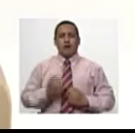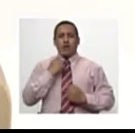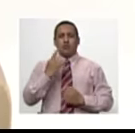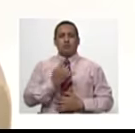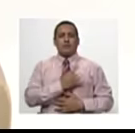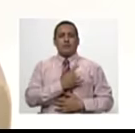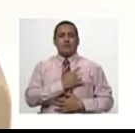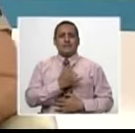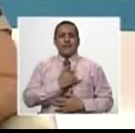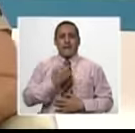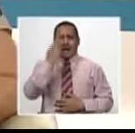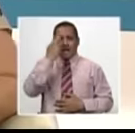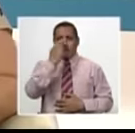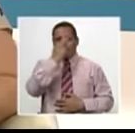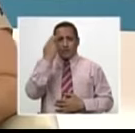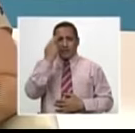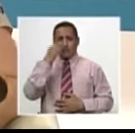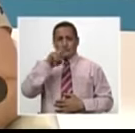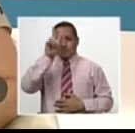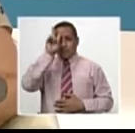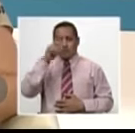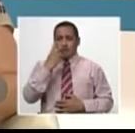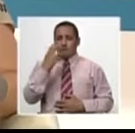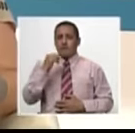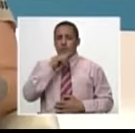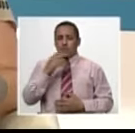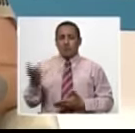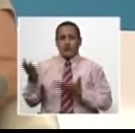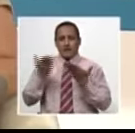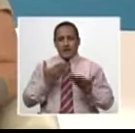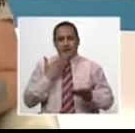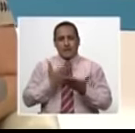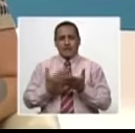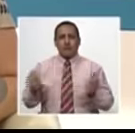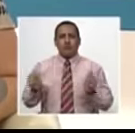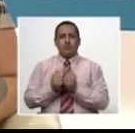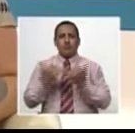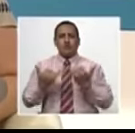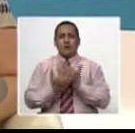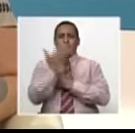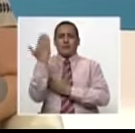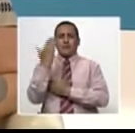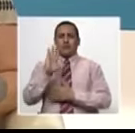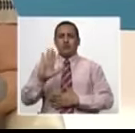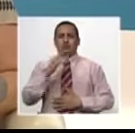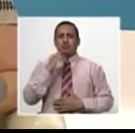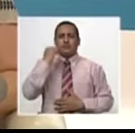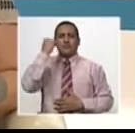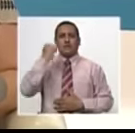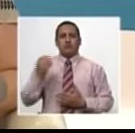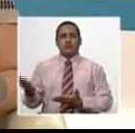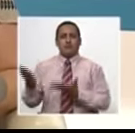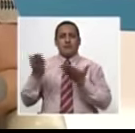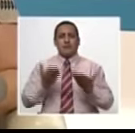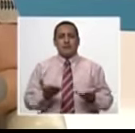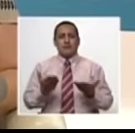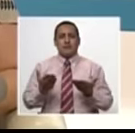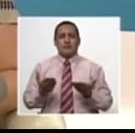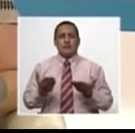la Pontificia Universidad Católica del Perú. Doctora García Cobian, gracias por estar con nosotros esta mañana en Tus Derechos. Bienvenida.